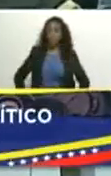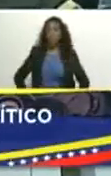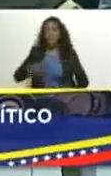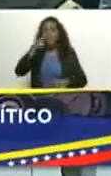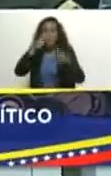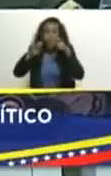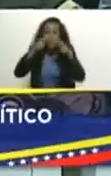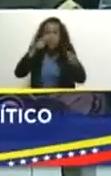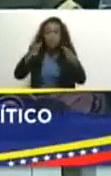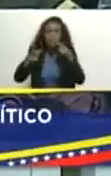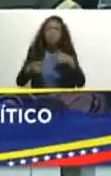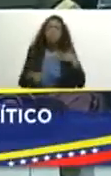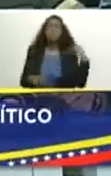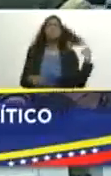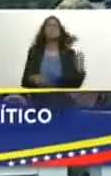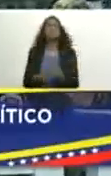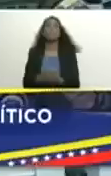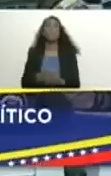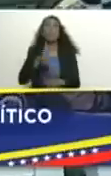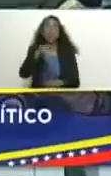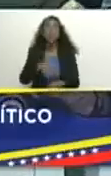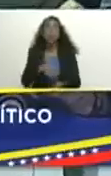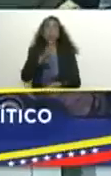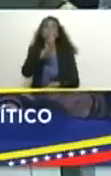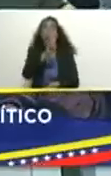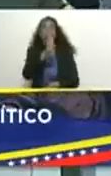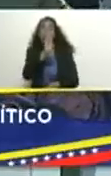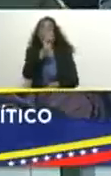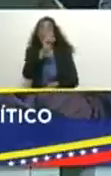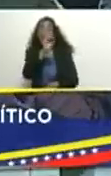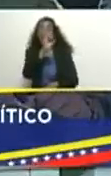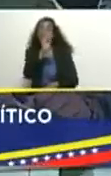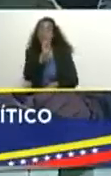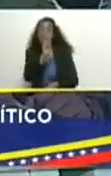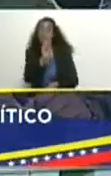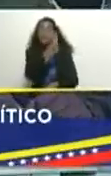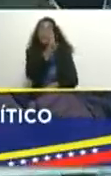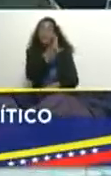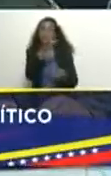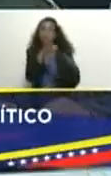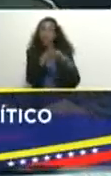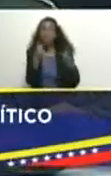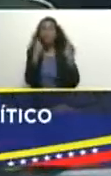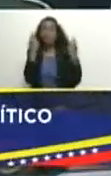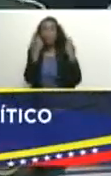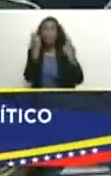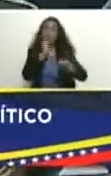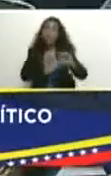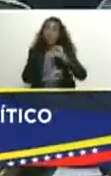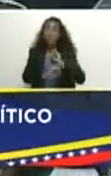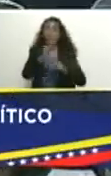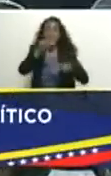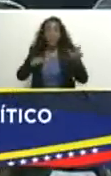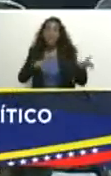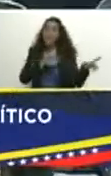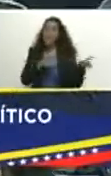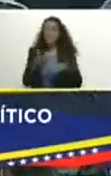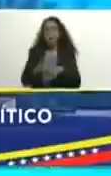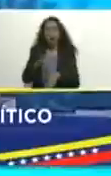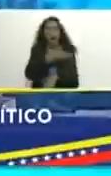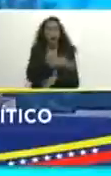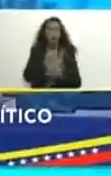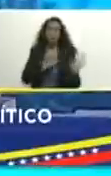Tábata, se articularán a las UPEDI, las unidades populares de defensa integral ya están conformadas